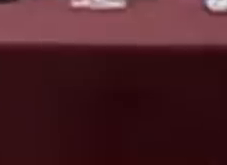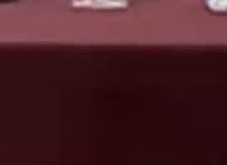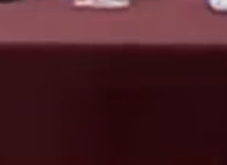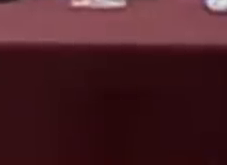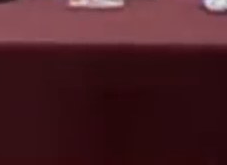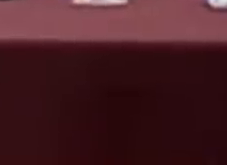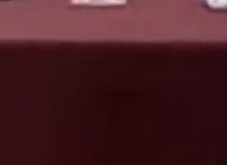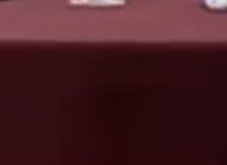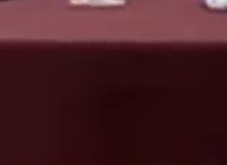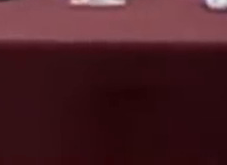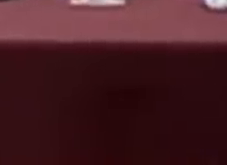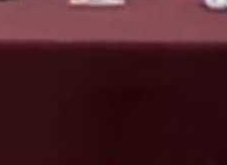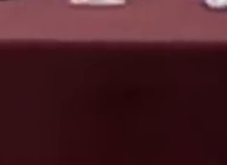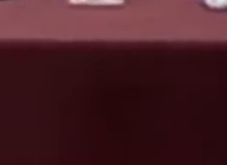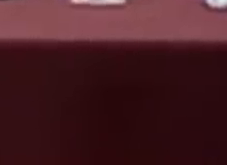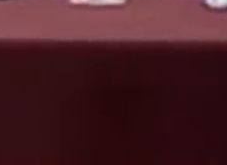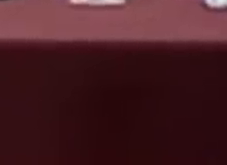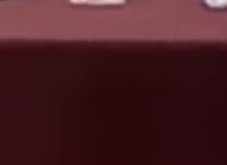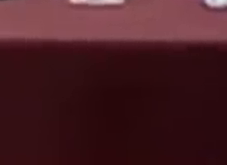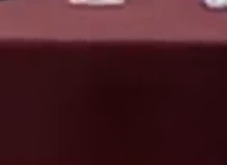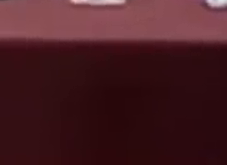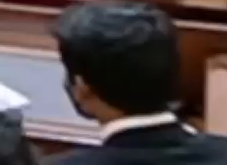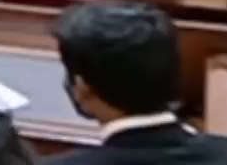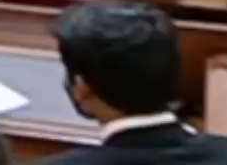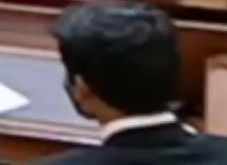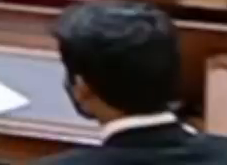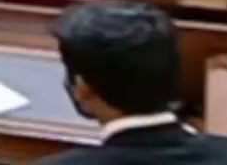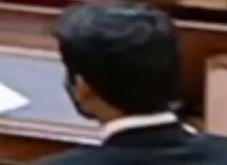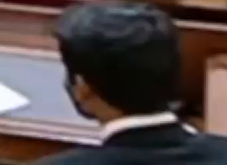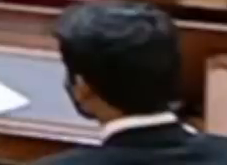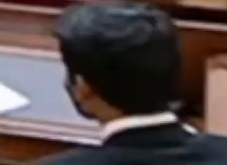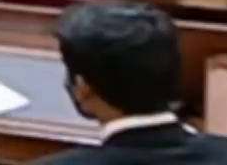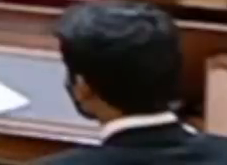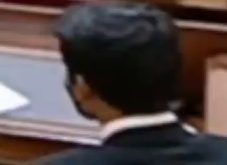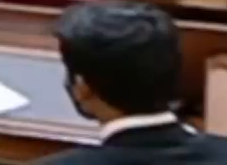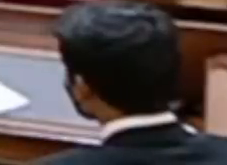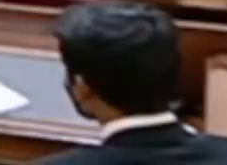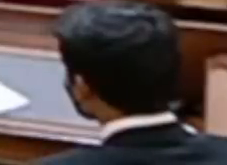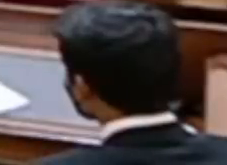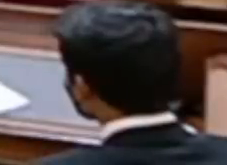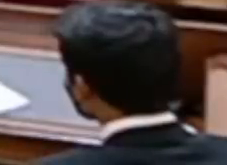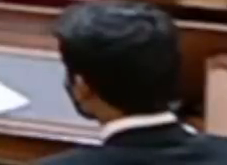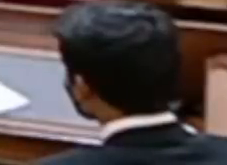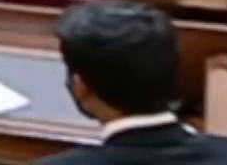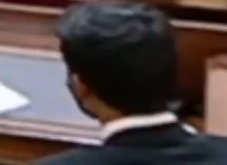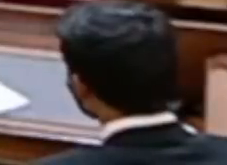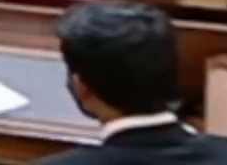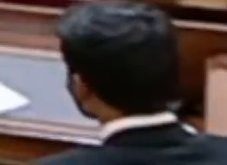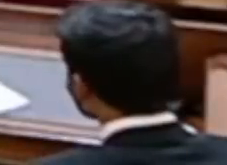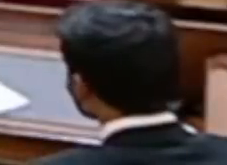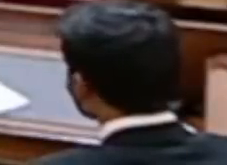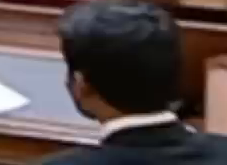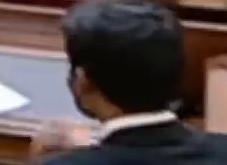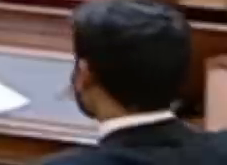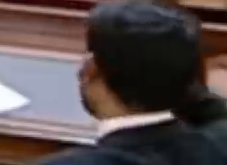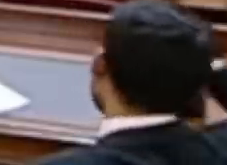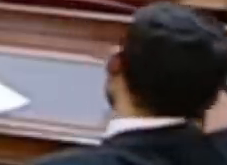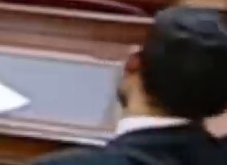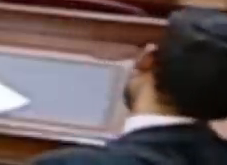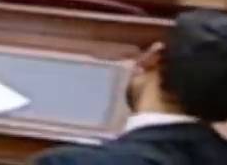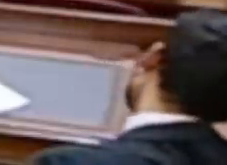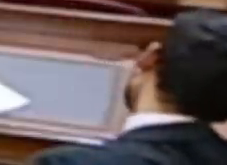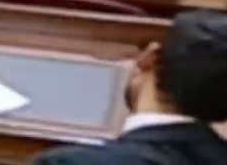González. Sí, presidente. Buenos días y con todos los congresistas. Esta es una comisión